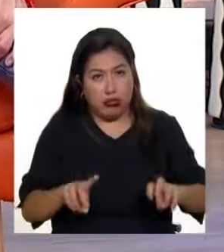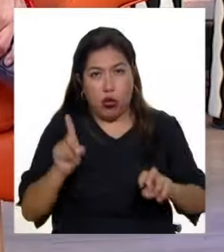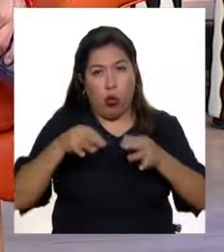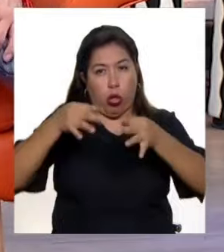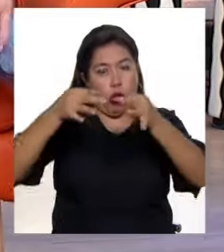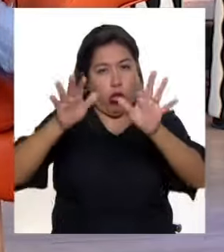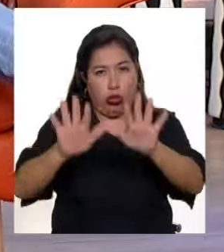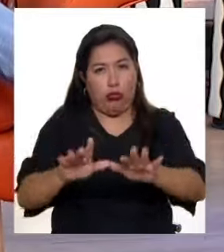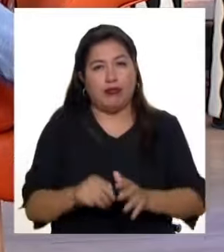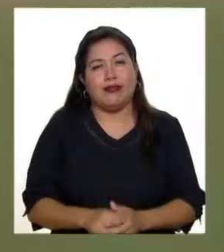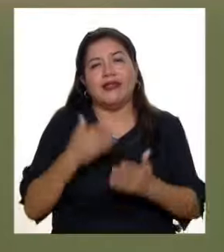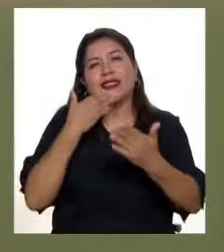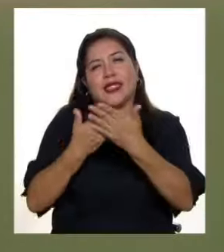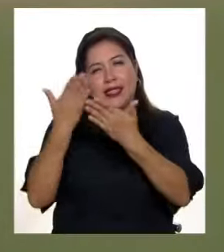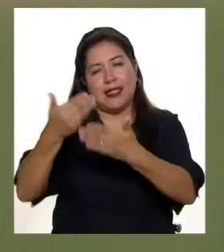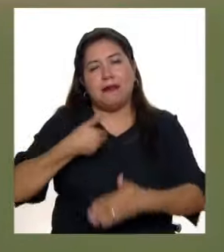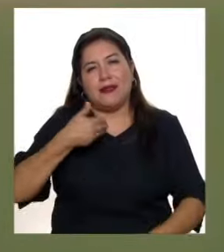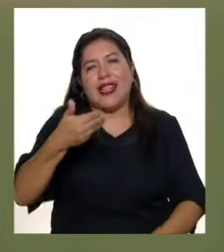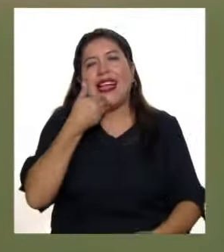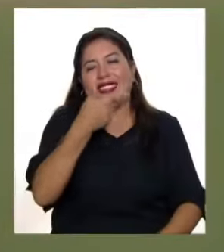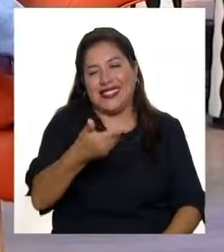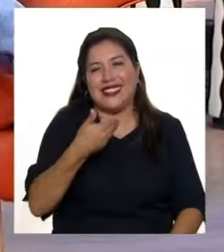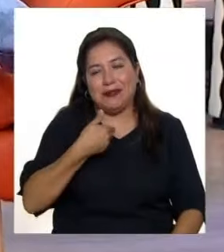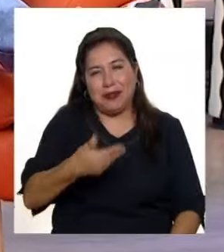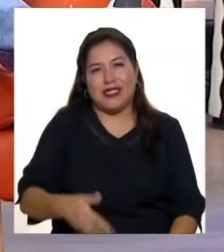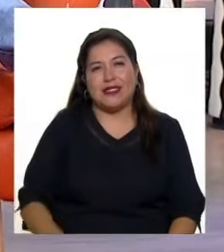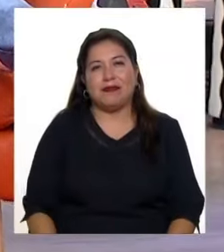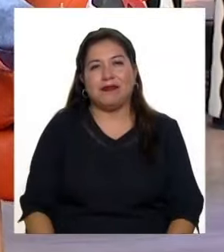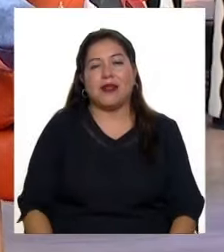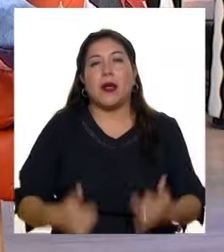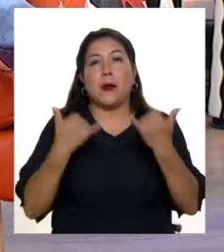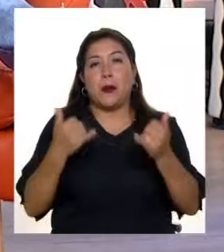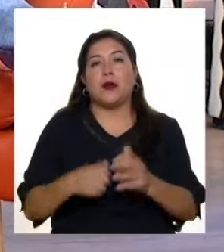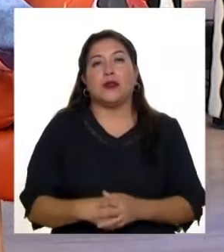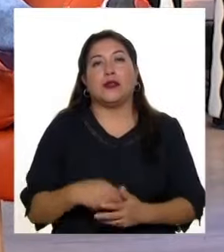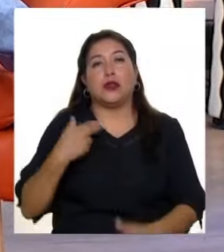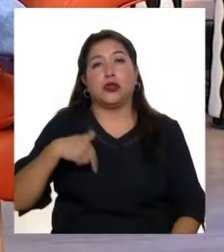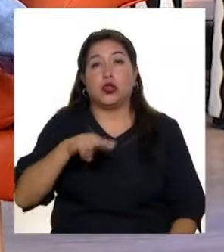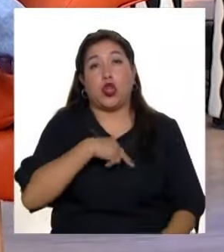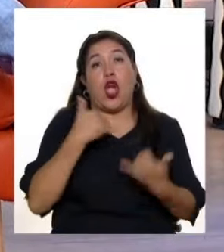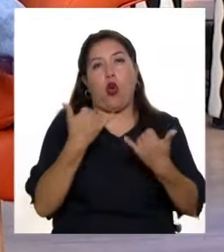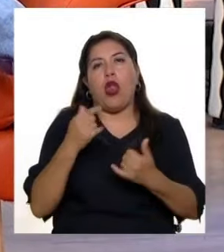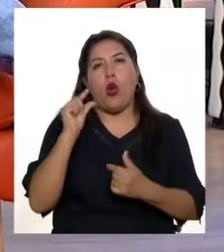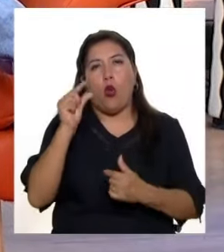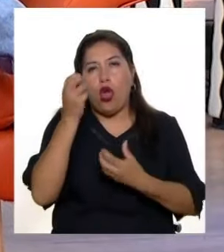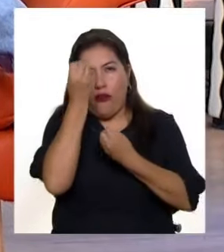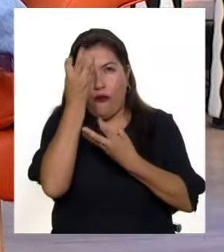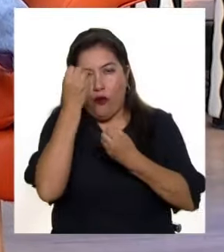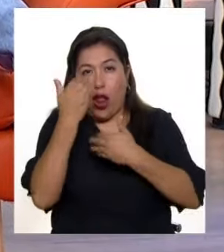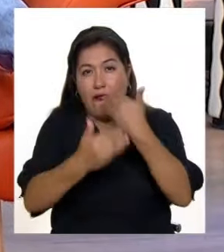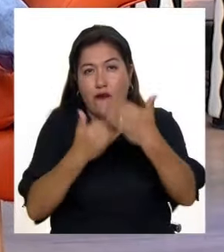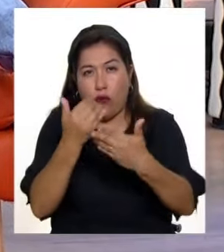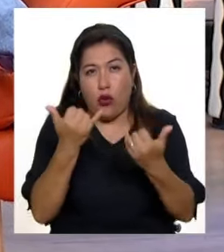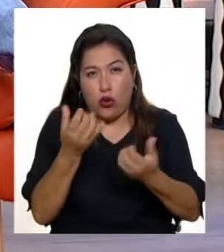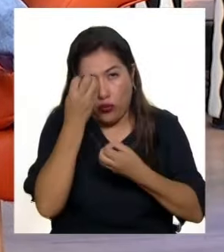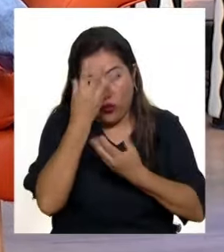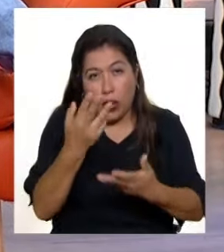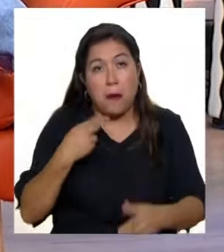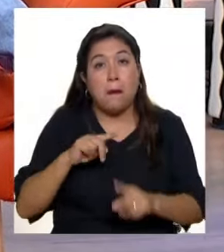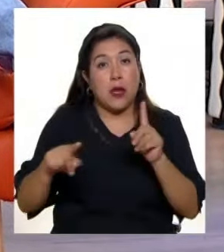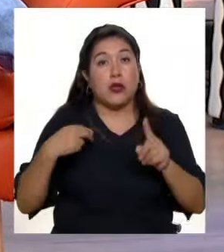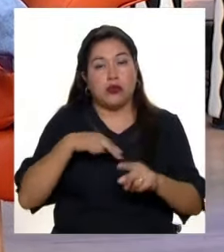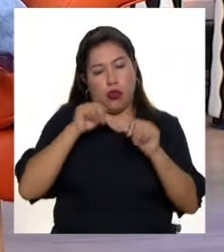Muchas gracias, doctor Medina. Gracias por la invitación, como siempre. Así es, gracias, doctor. Nosotros nos vamos rápidamente a un avance informativo, pero luego del avance nosotros